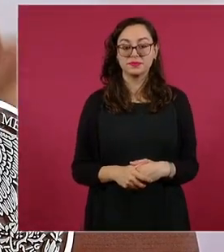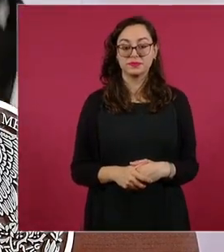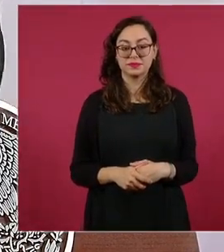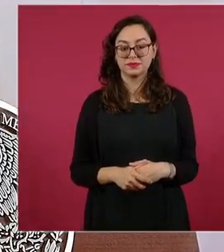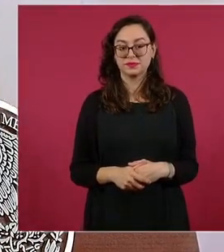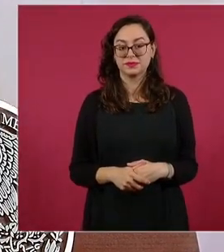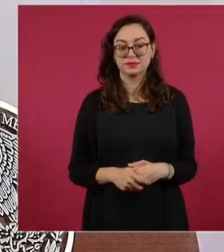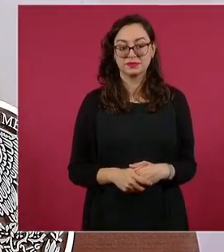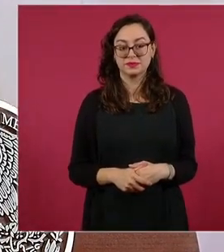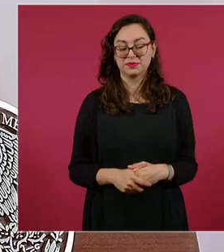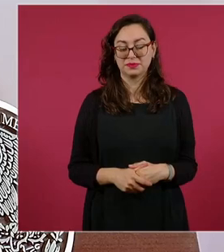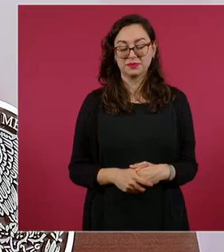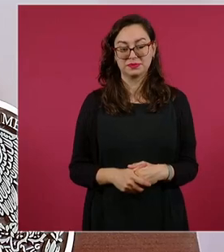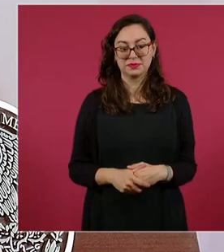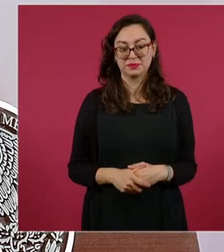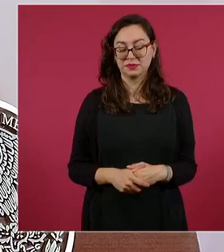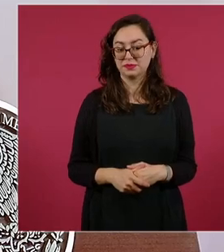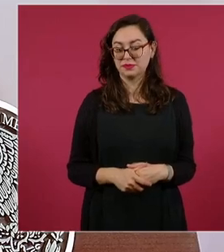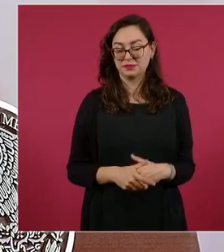tantas cosas que hicieron